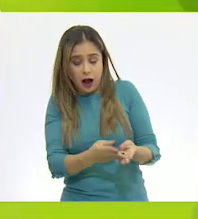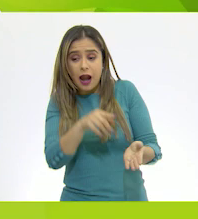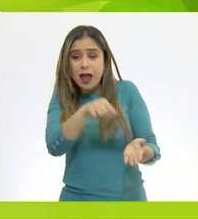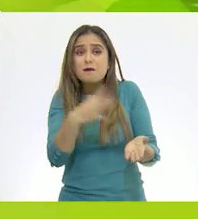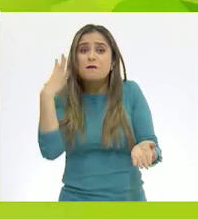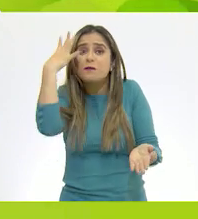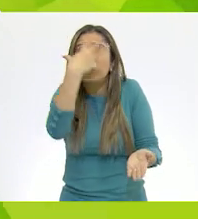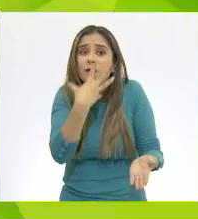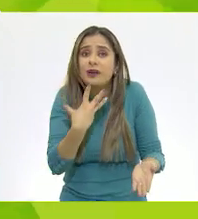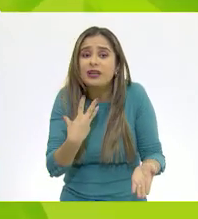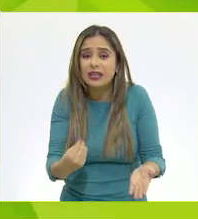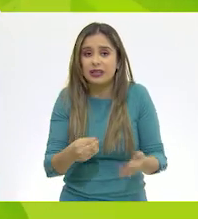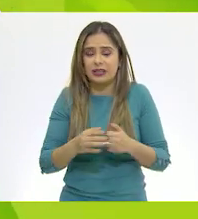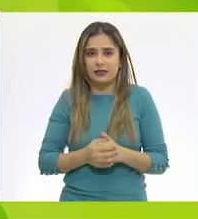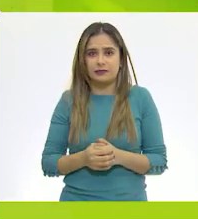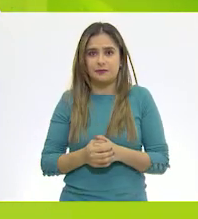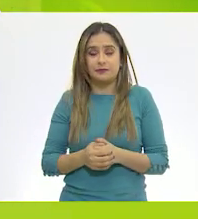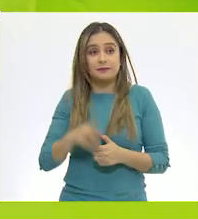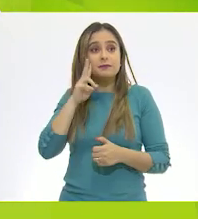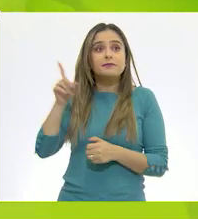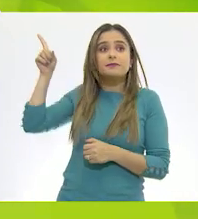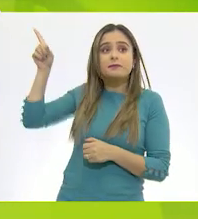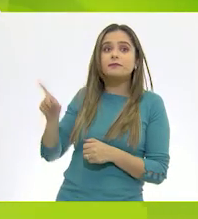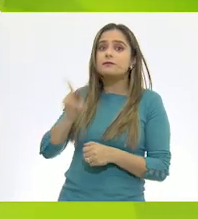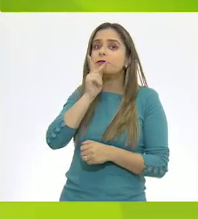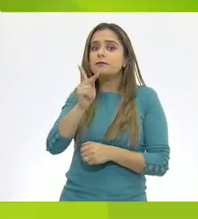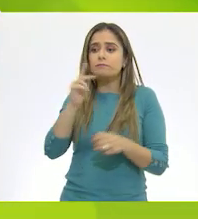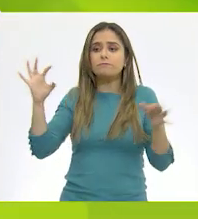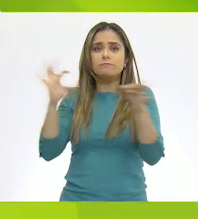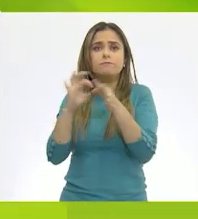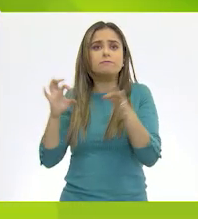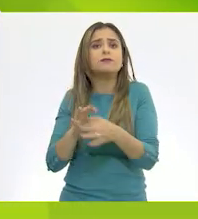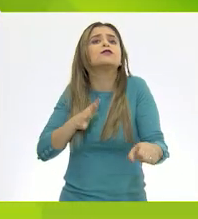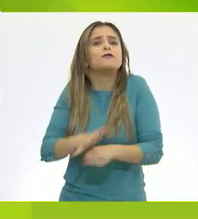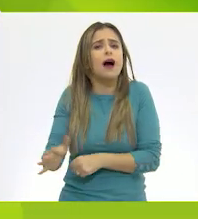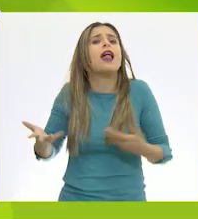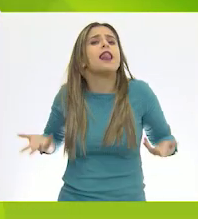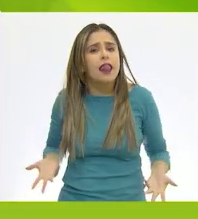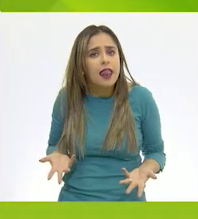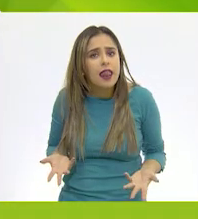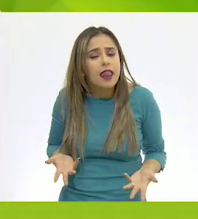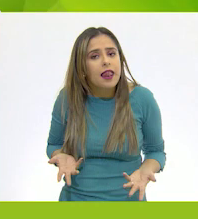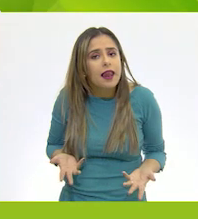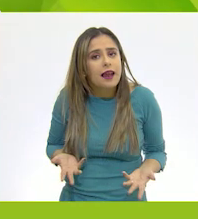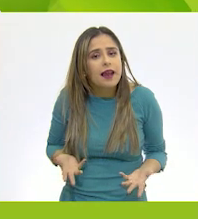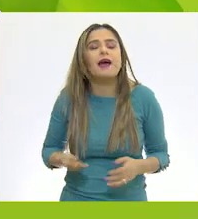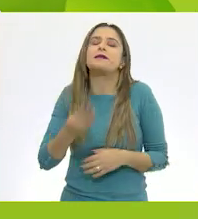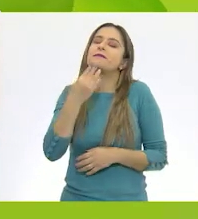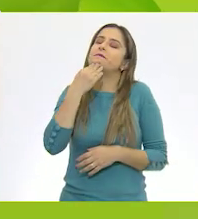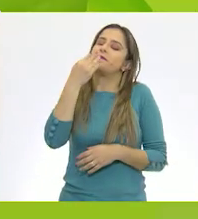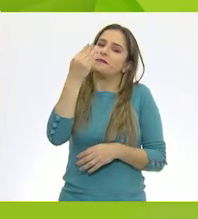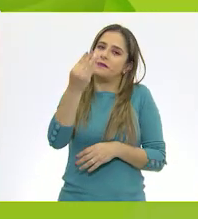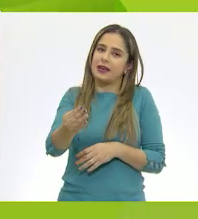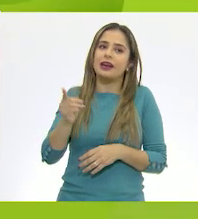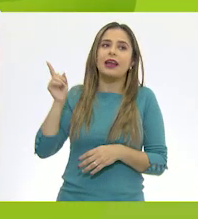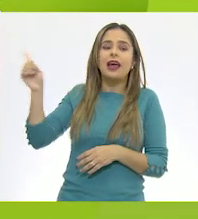bonita. ¿Identificaste qué palabras riman? Ajá. Muy bien.